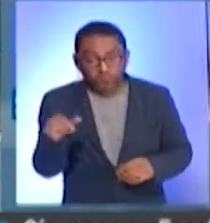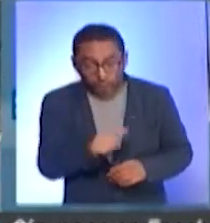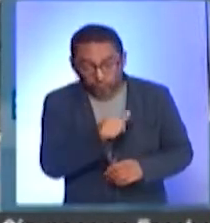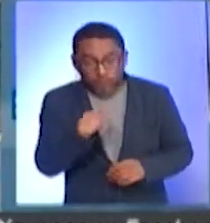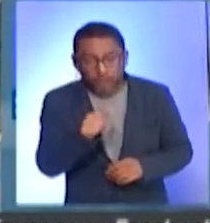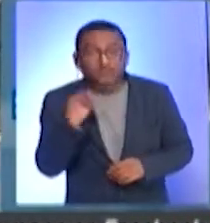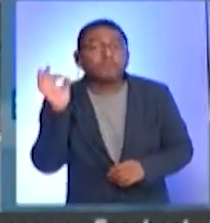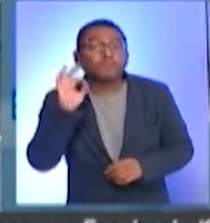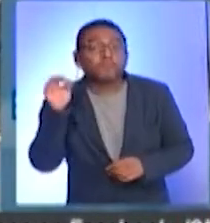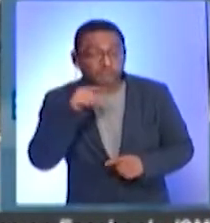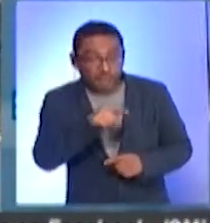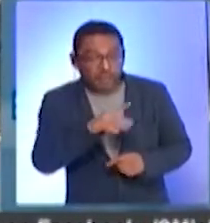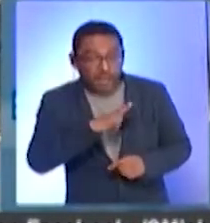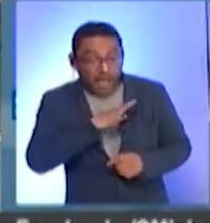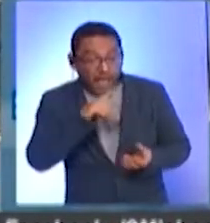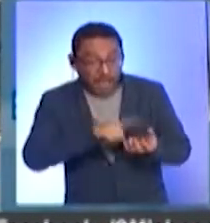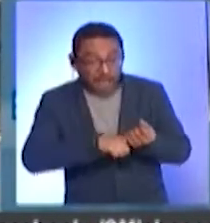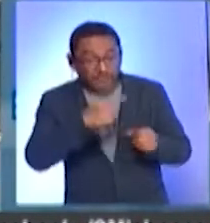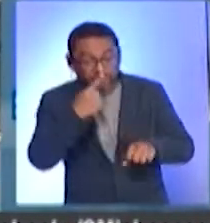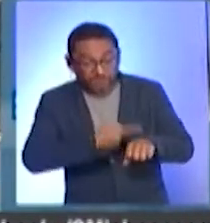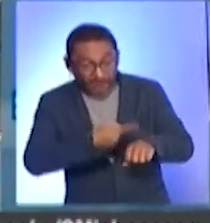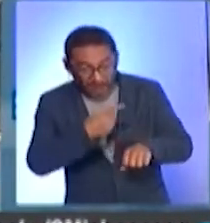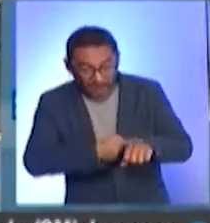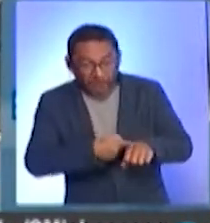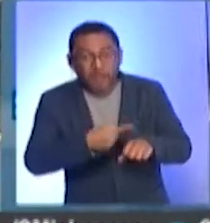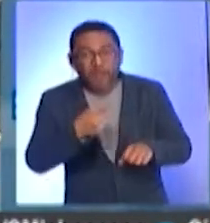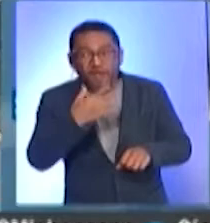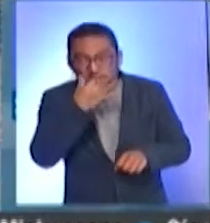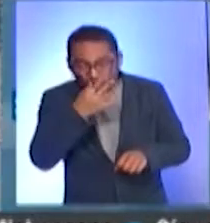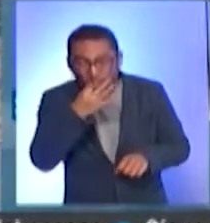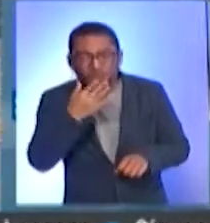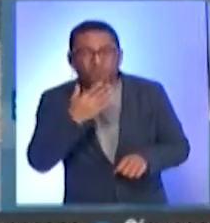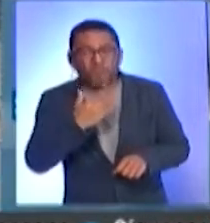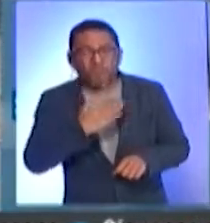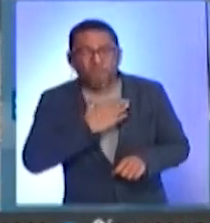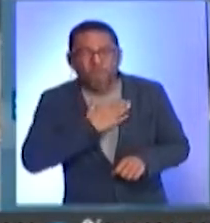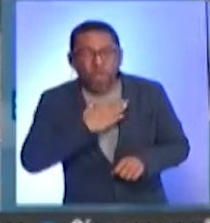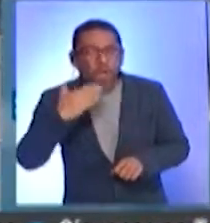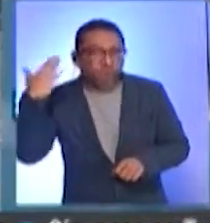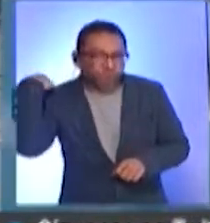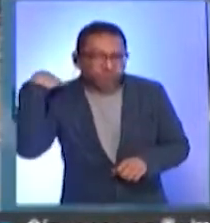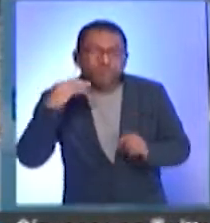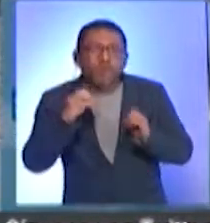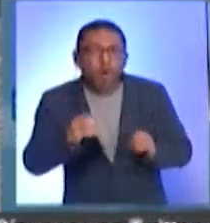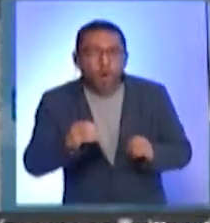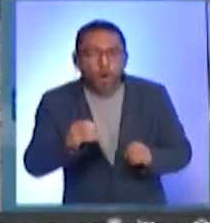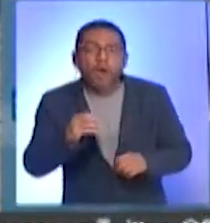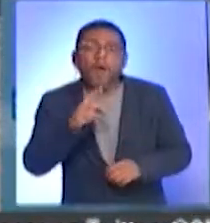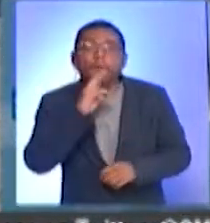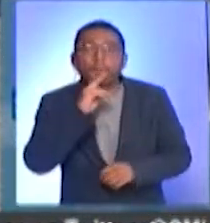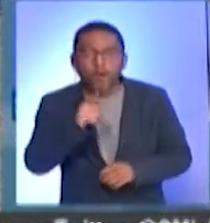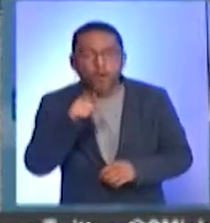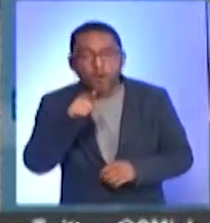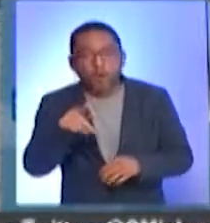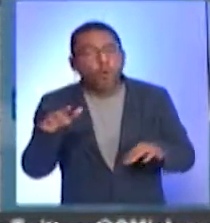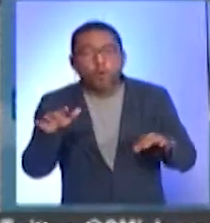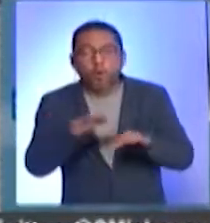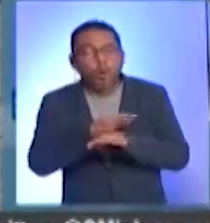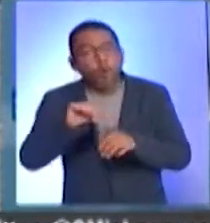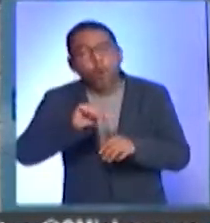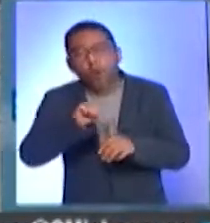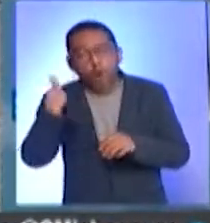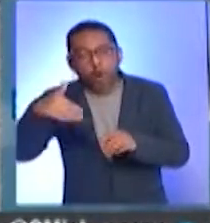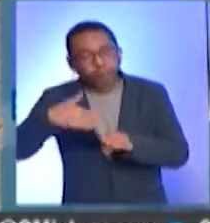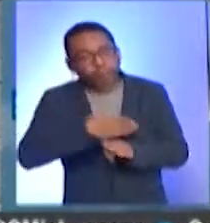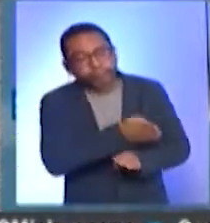el paciente viene con algún tipo de enfermedades respiratorias que indican que debe entrar por la parte